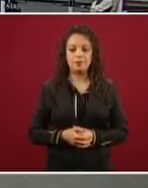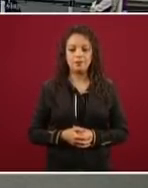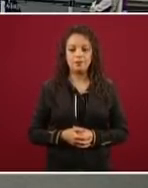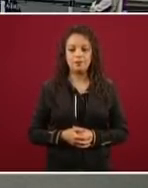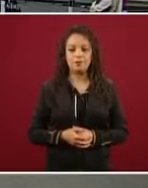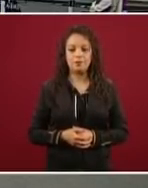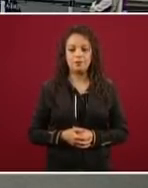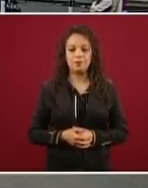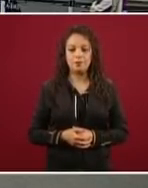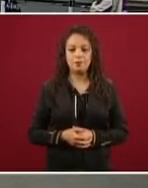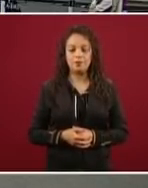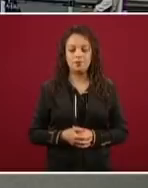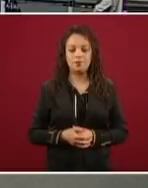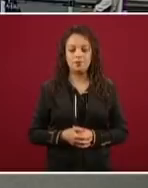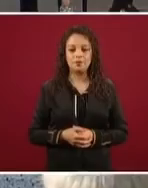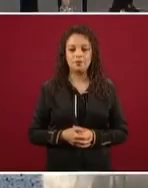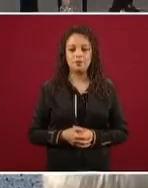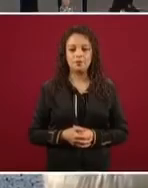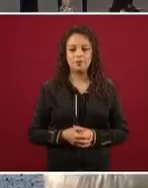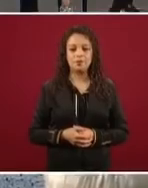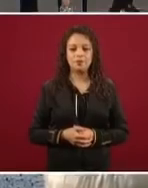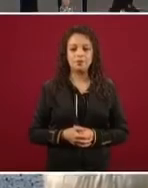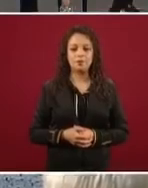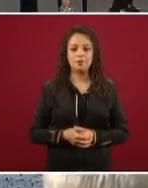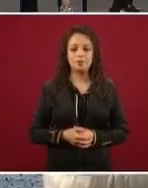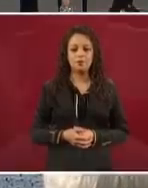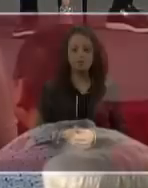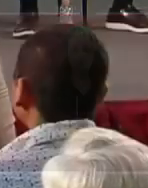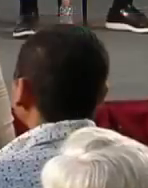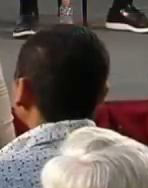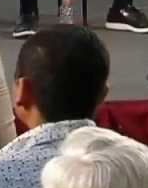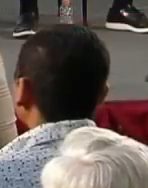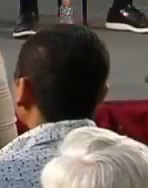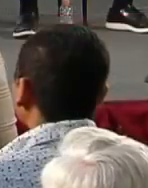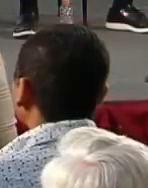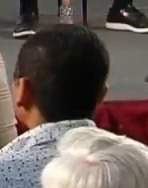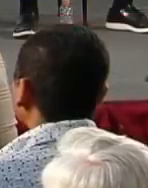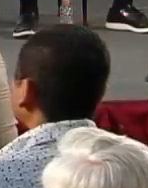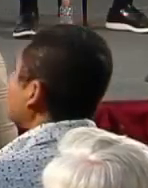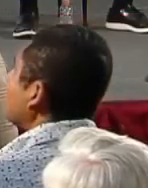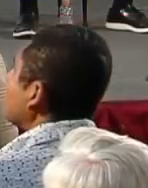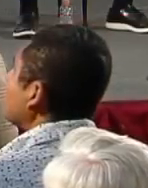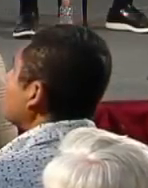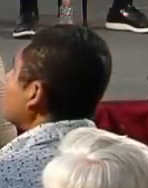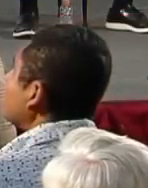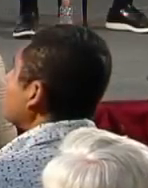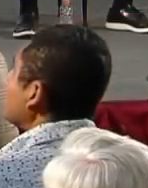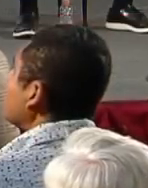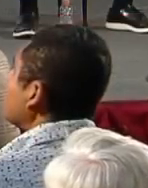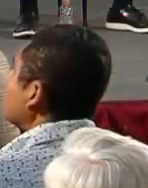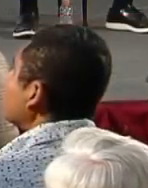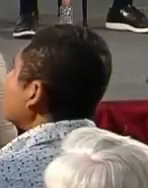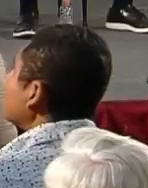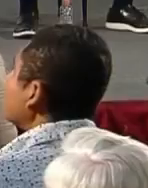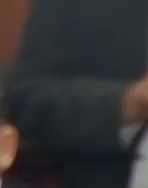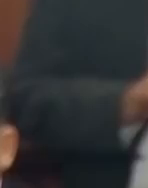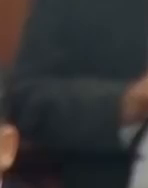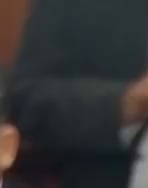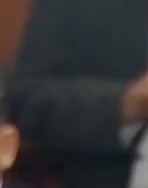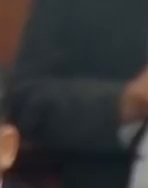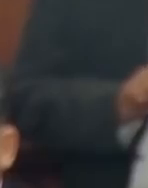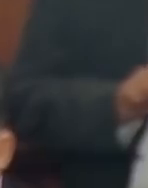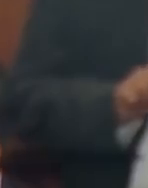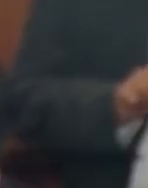raúl hernández el barlovento conocer que pierde como exterior el 9 de enero le planteé la corrupción de los